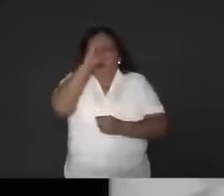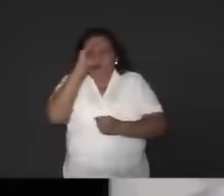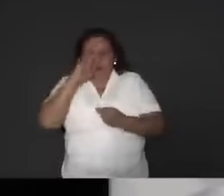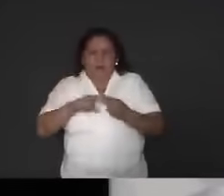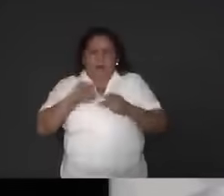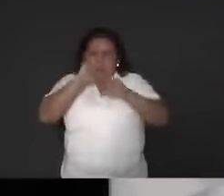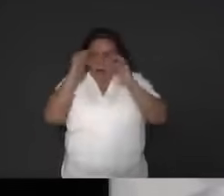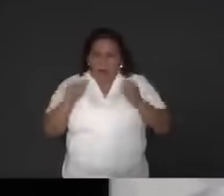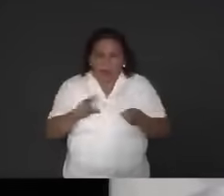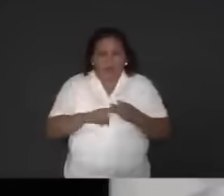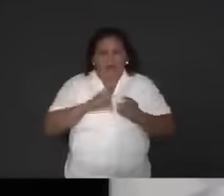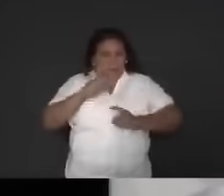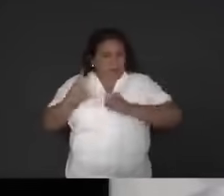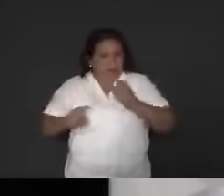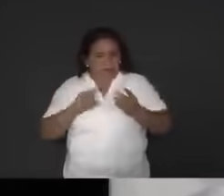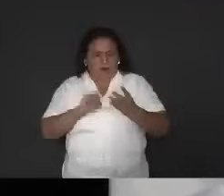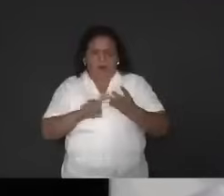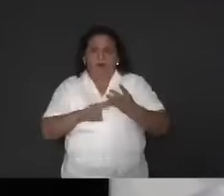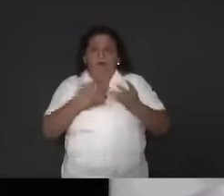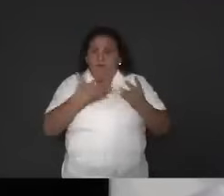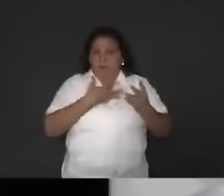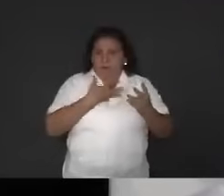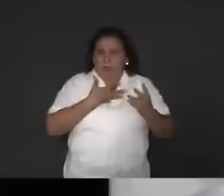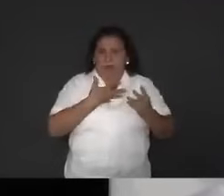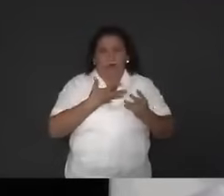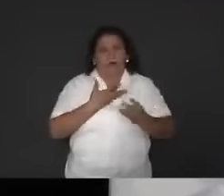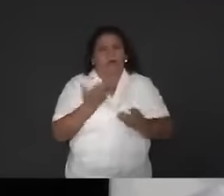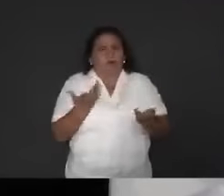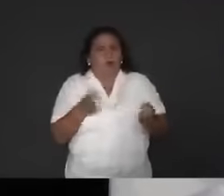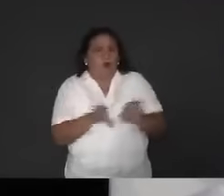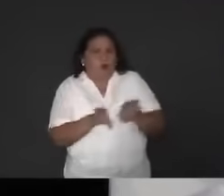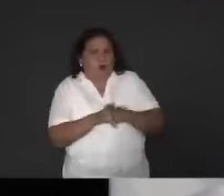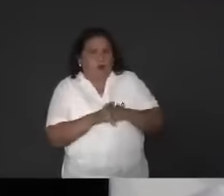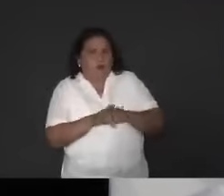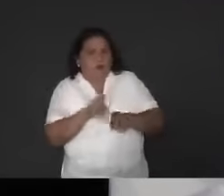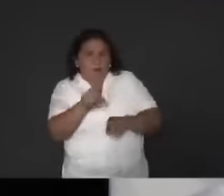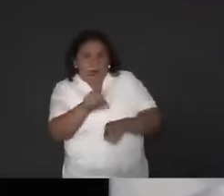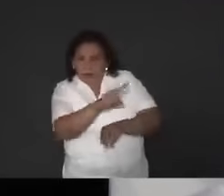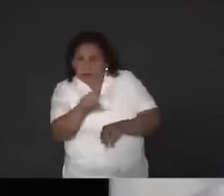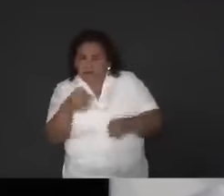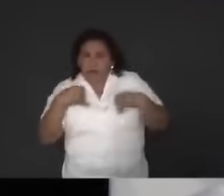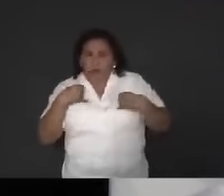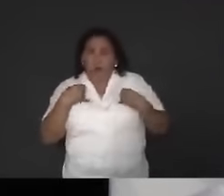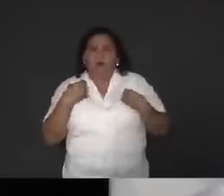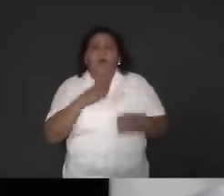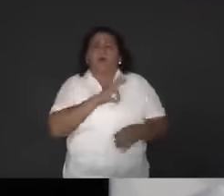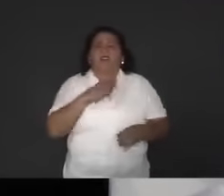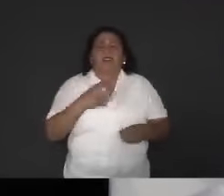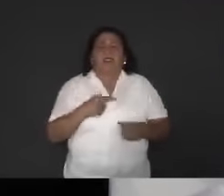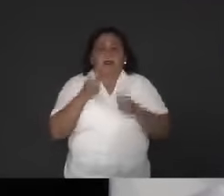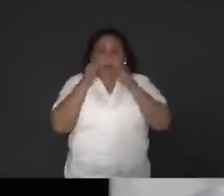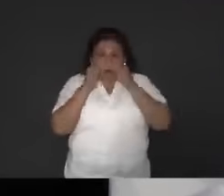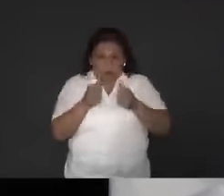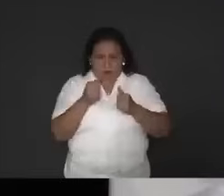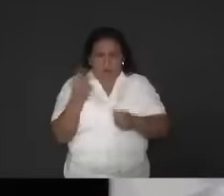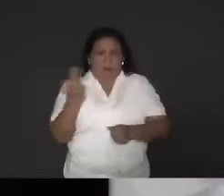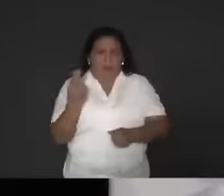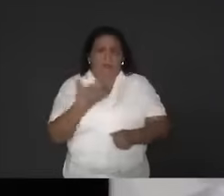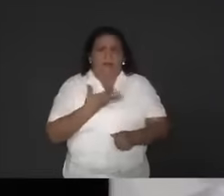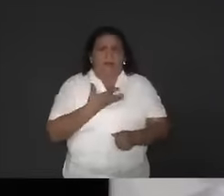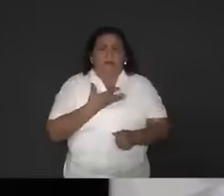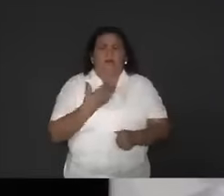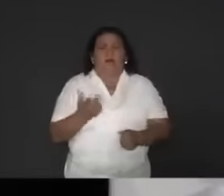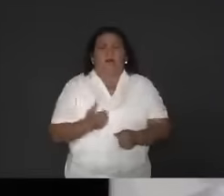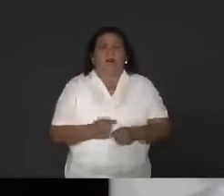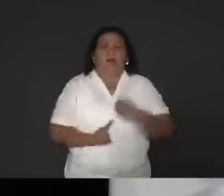artes y también, desde luego, porque tengamos alternativas para que los jóvenes puedan tener un tratamiento en caso de tener